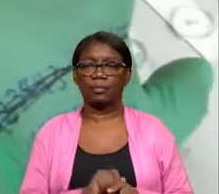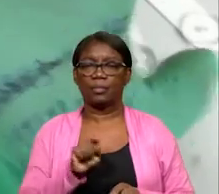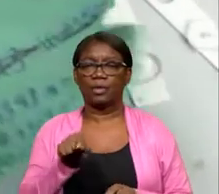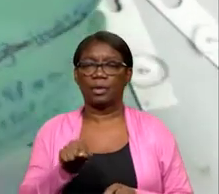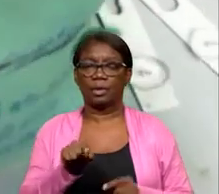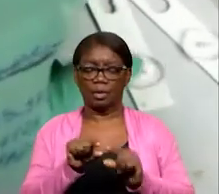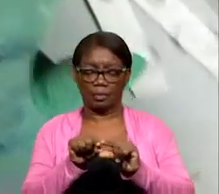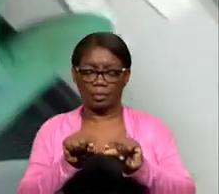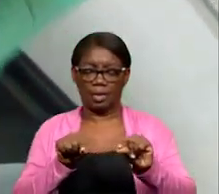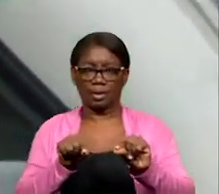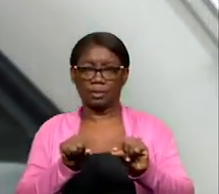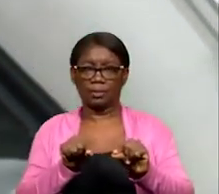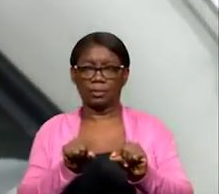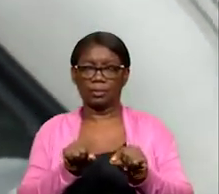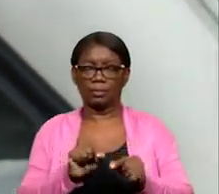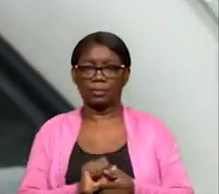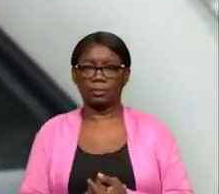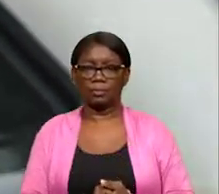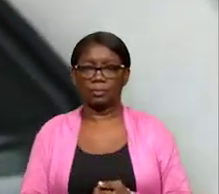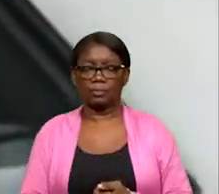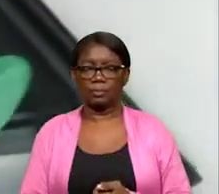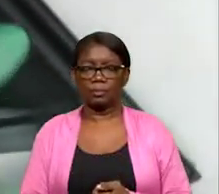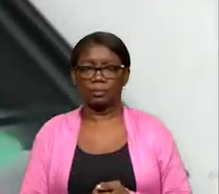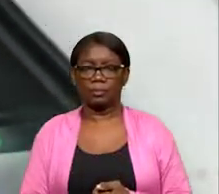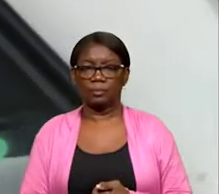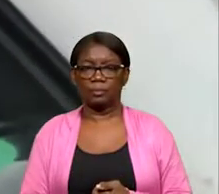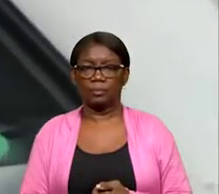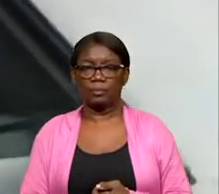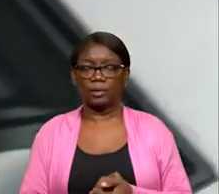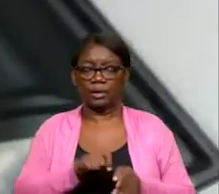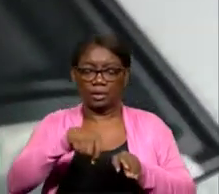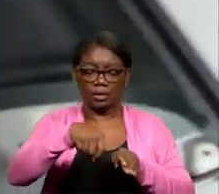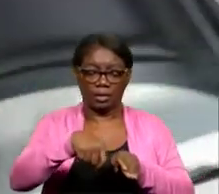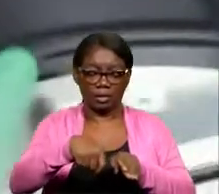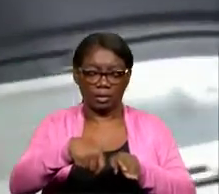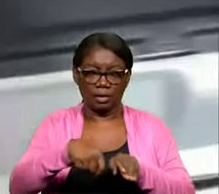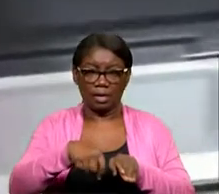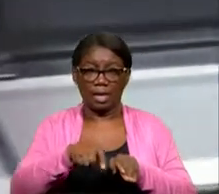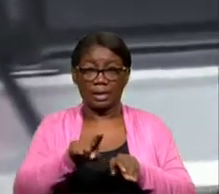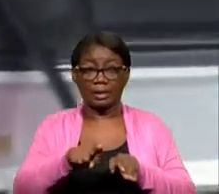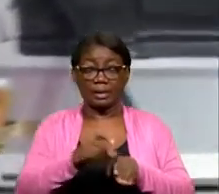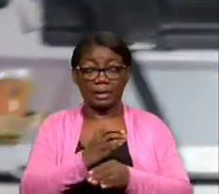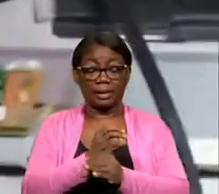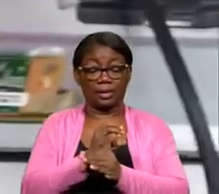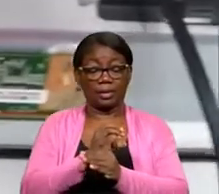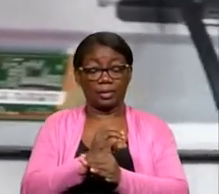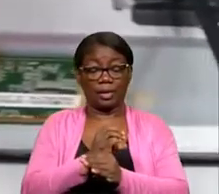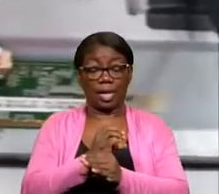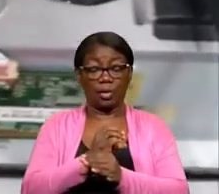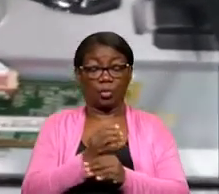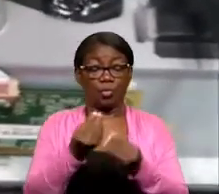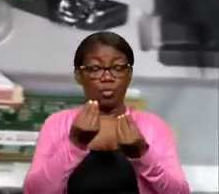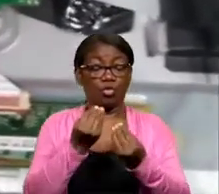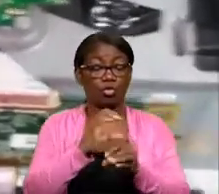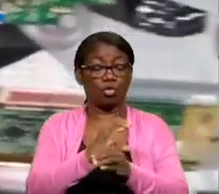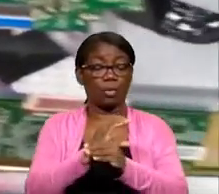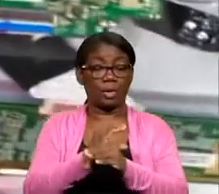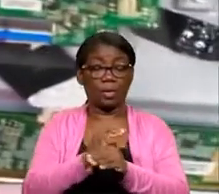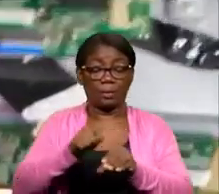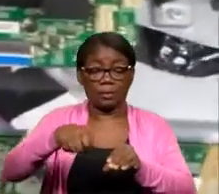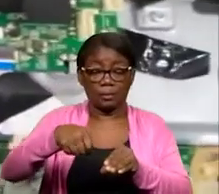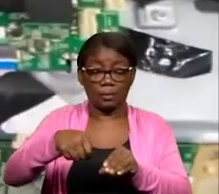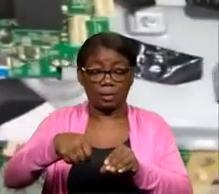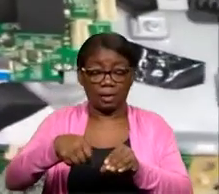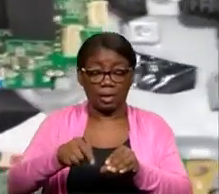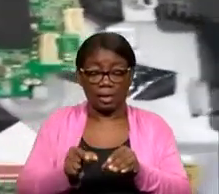plano, ¿no? Haciéndole palanca sin dañar el marco, sin dañar los clics